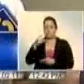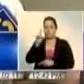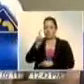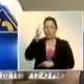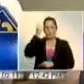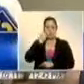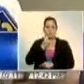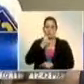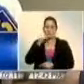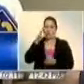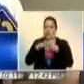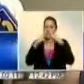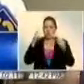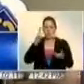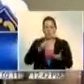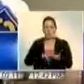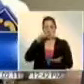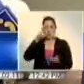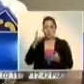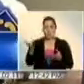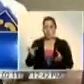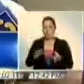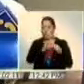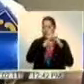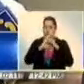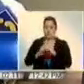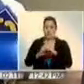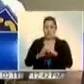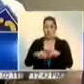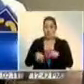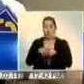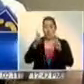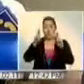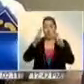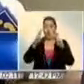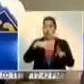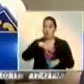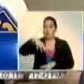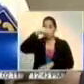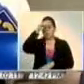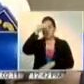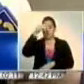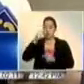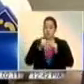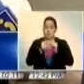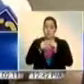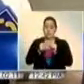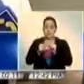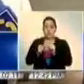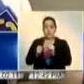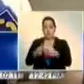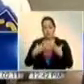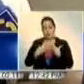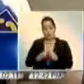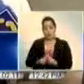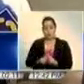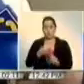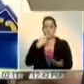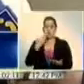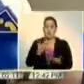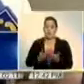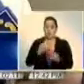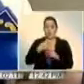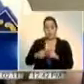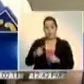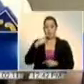Todo lo hemos aprobado por unanimidad. Ojalá este espíritu de diálogo y de colaboración se siga manteniendo, insistimos, pero